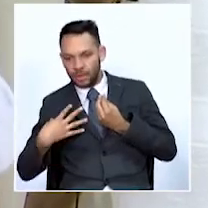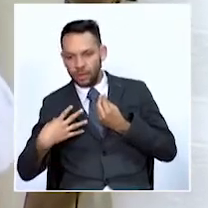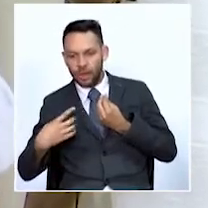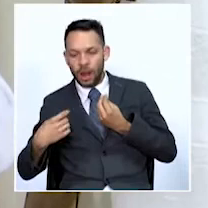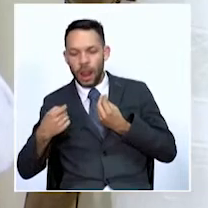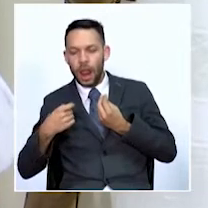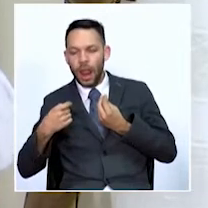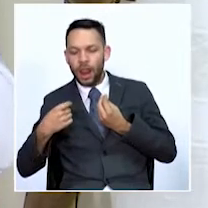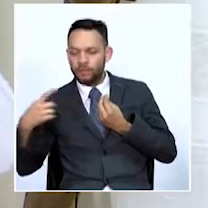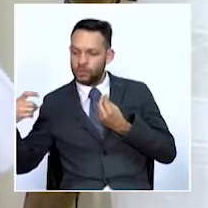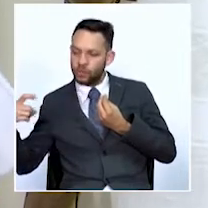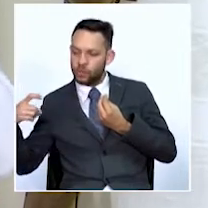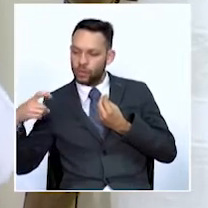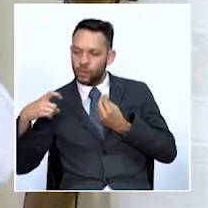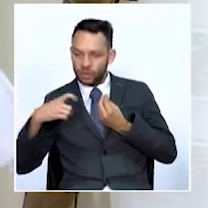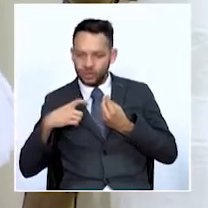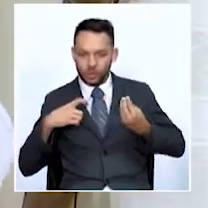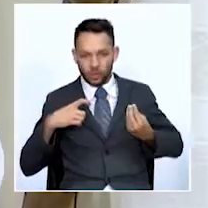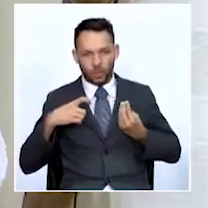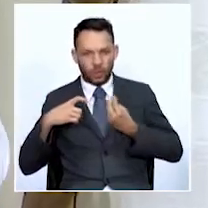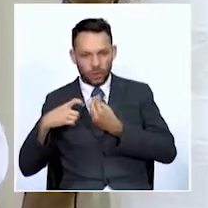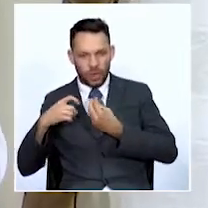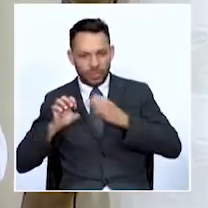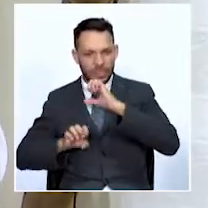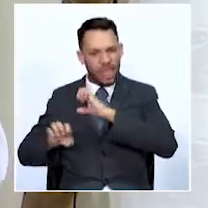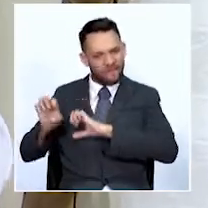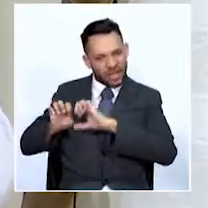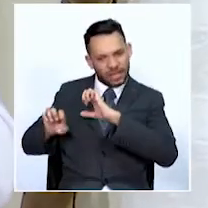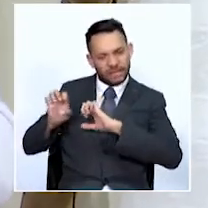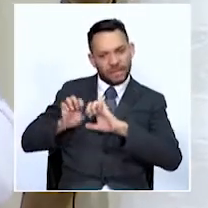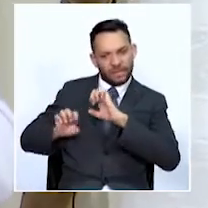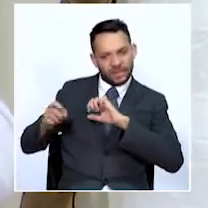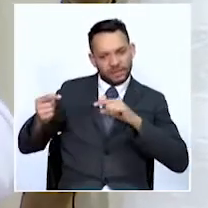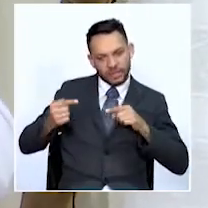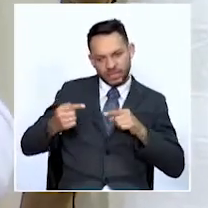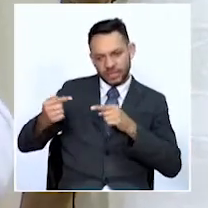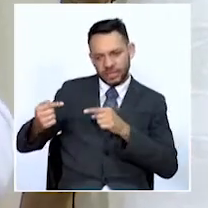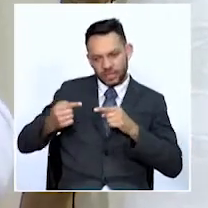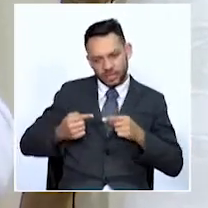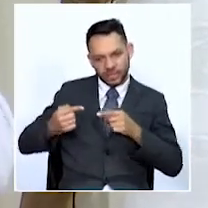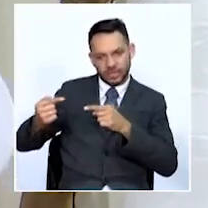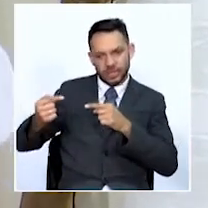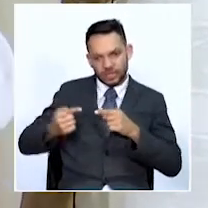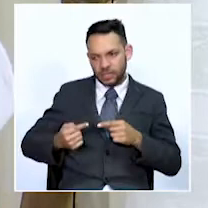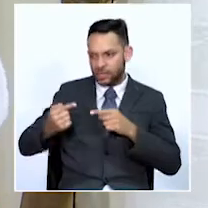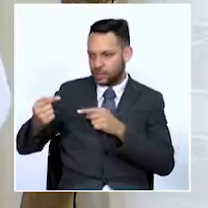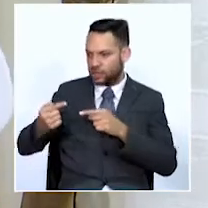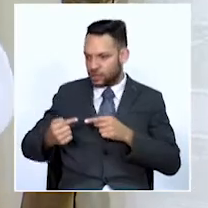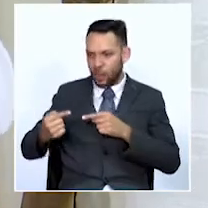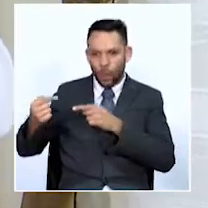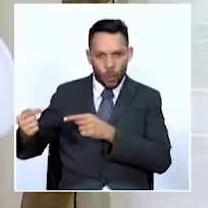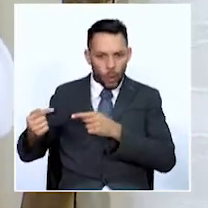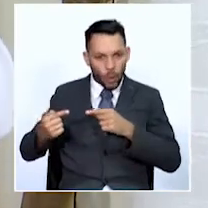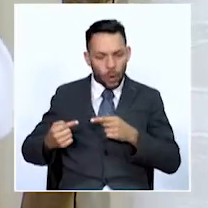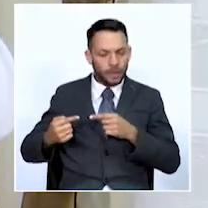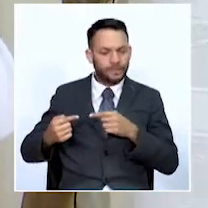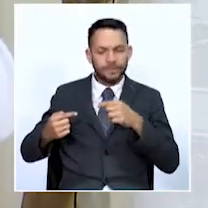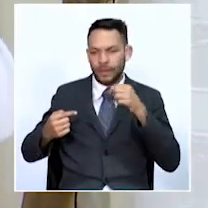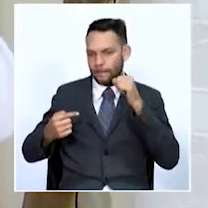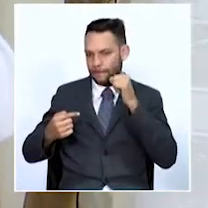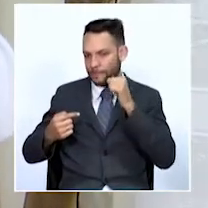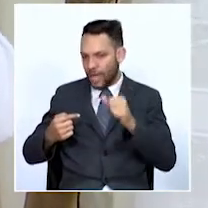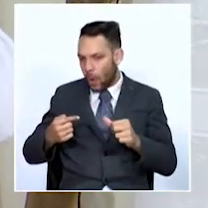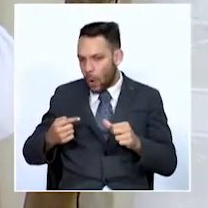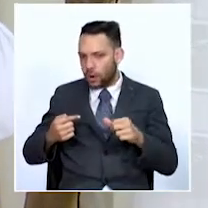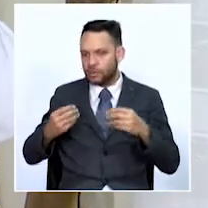guerra, esa reacción inmunológica de mis defensas, de mis anticuerpos contra ese